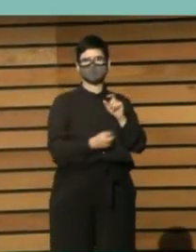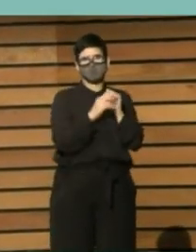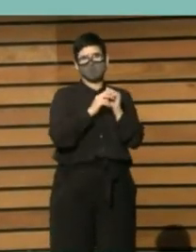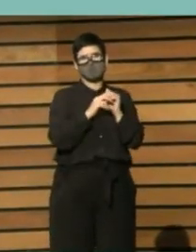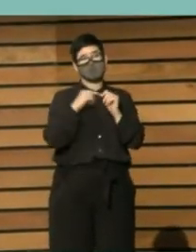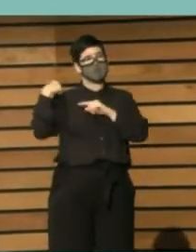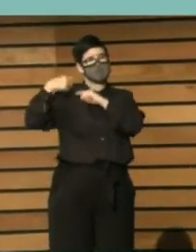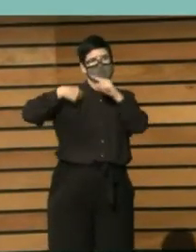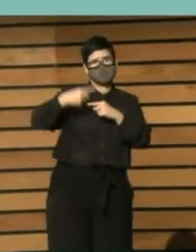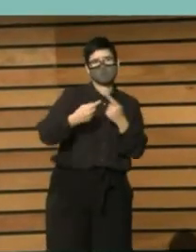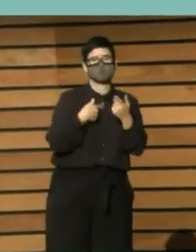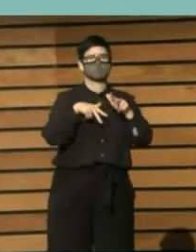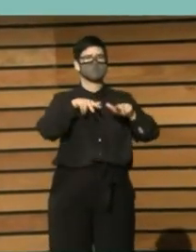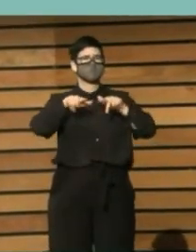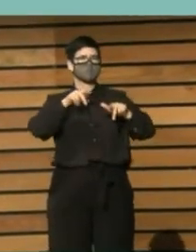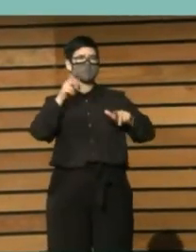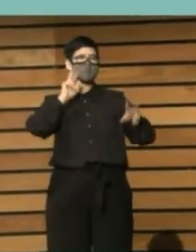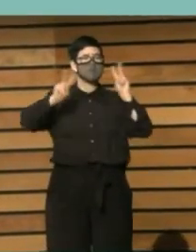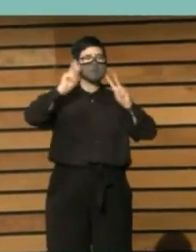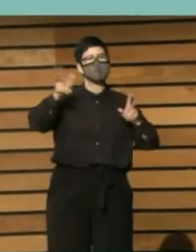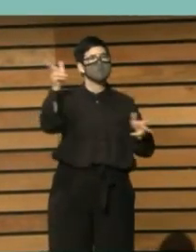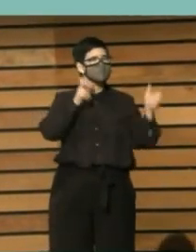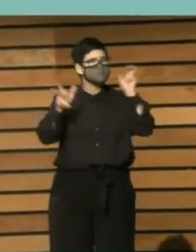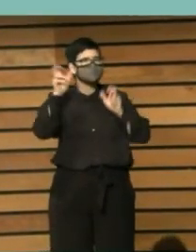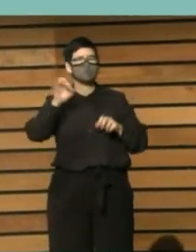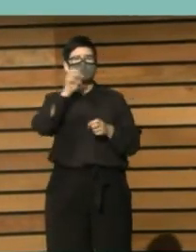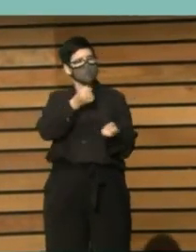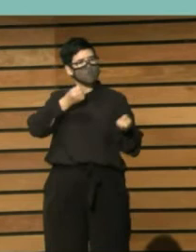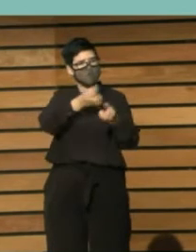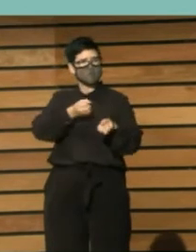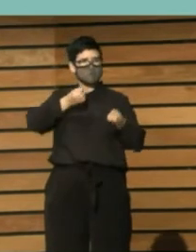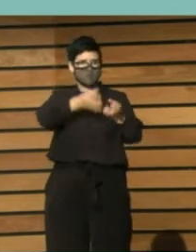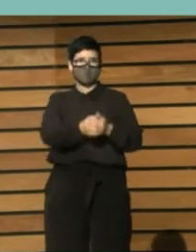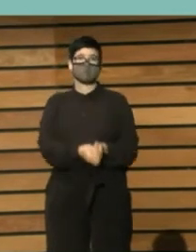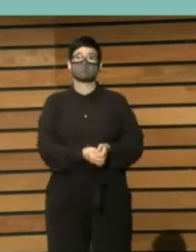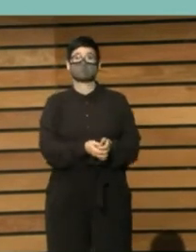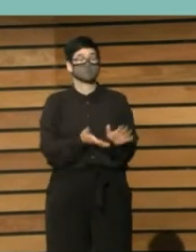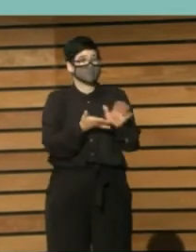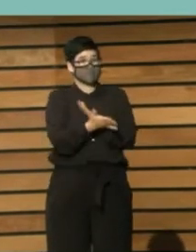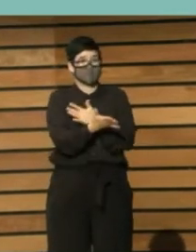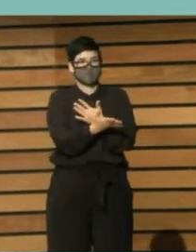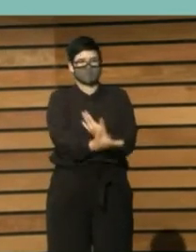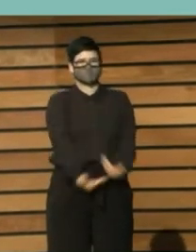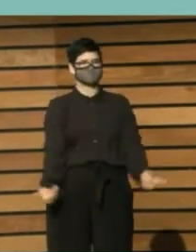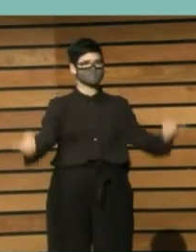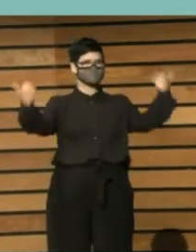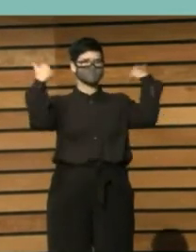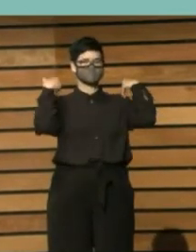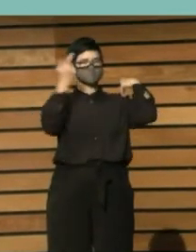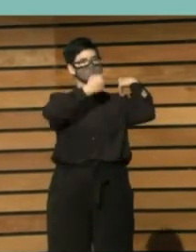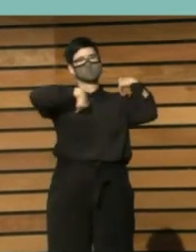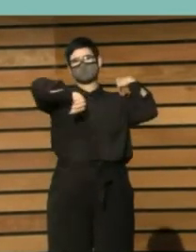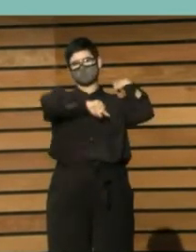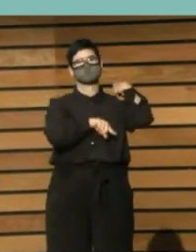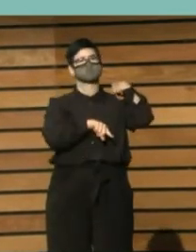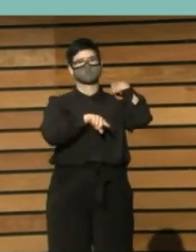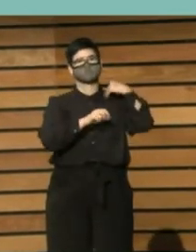sea audiovisual como también informacional. Y eso es algo que recae en nosotros y en nuestra responsabilidad. Por